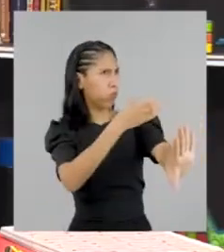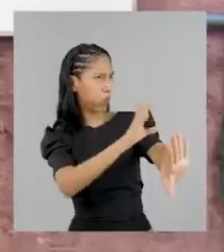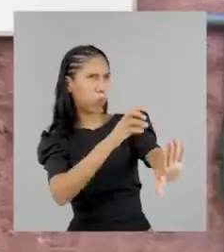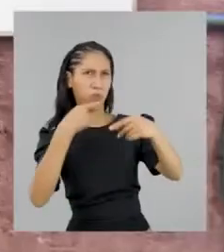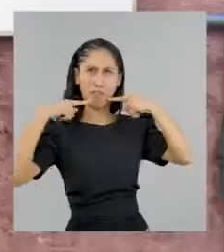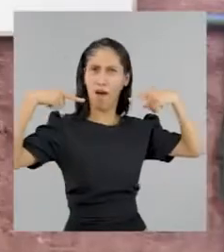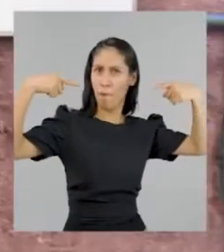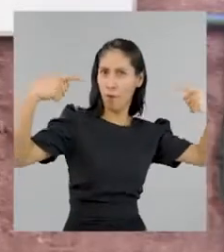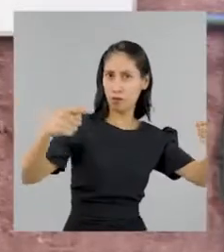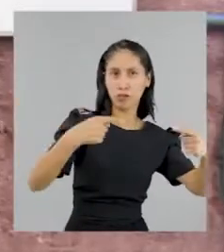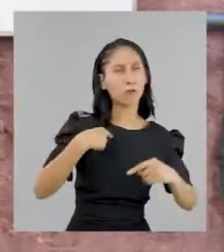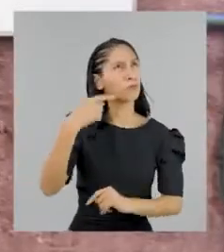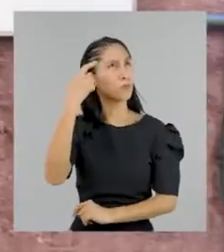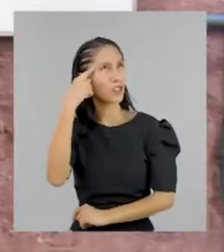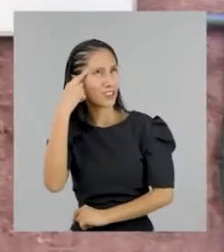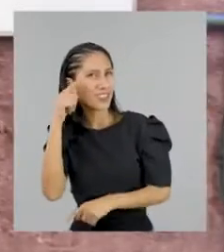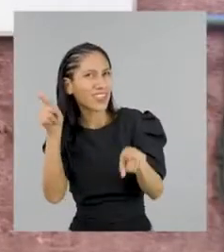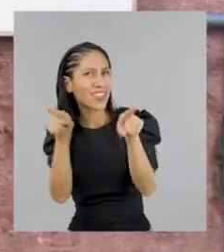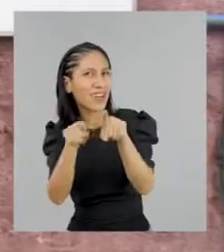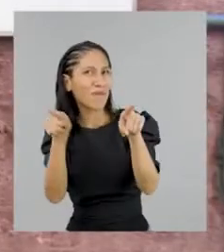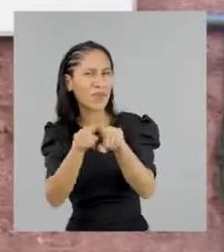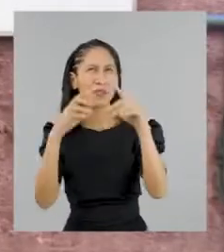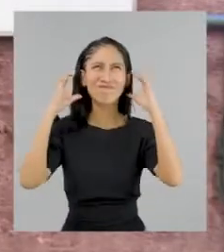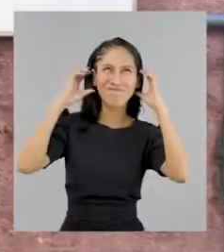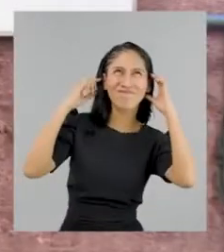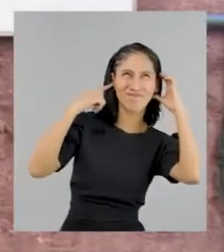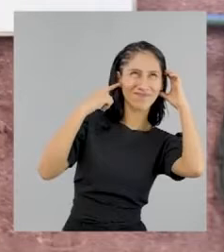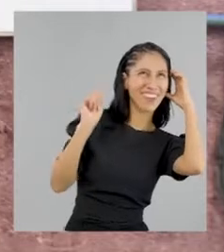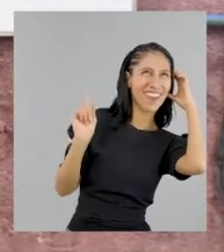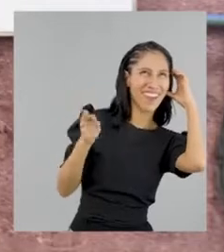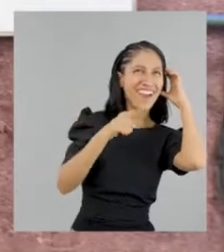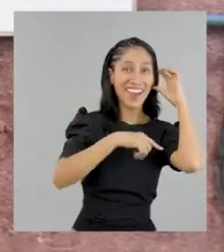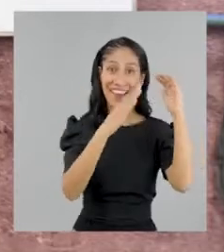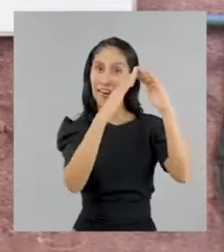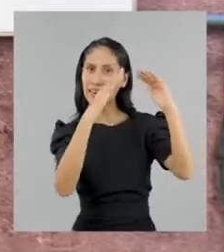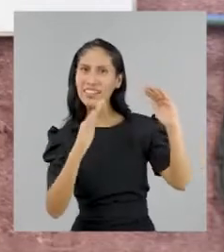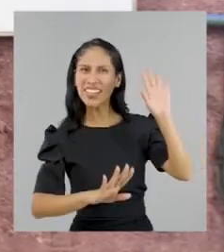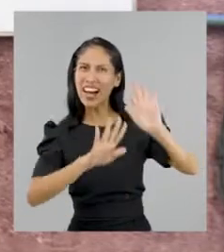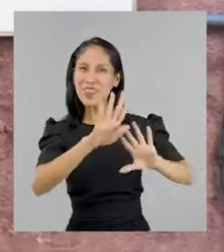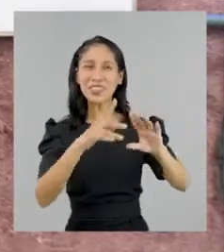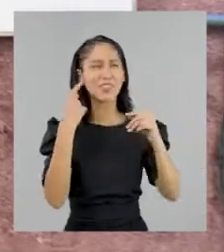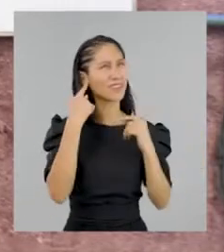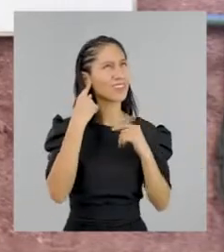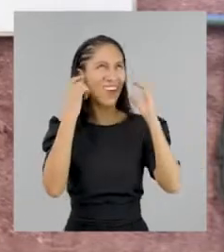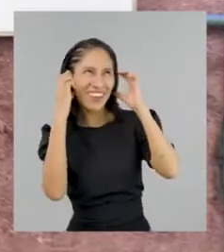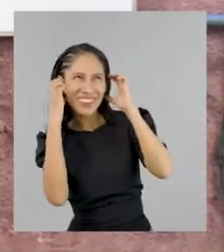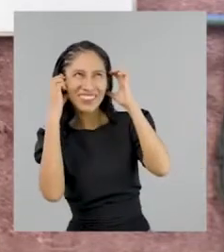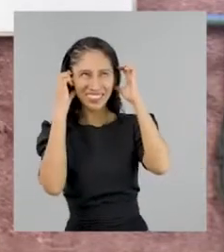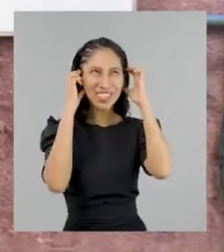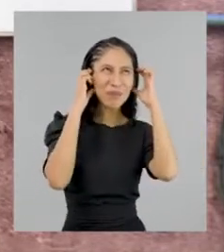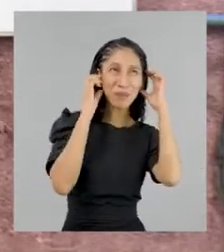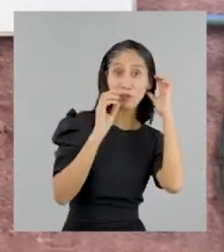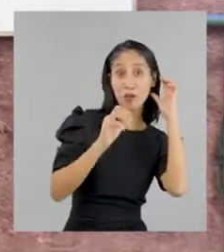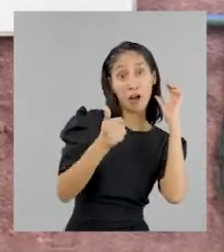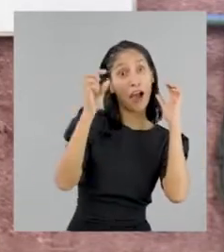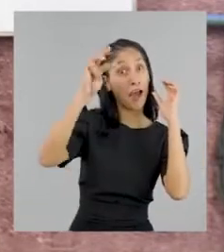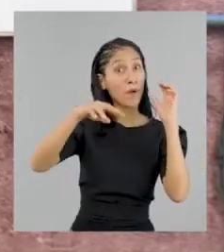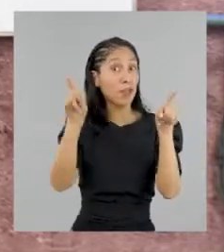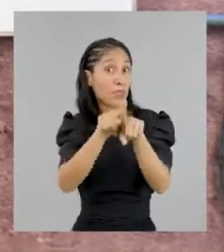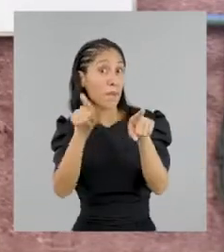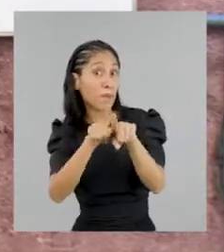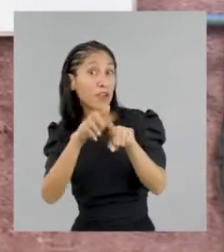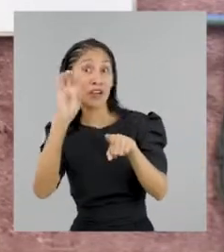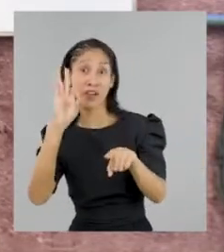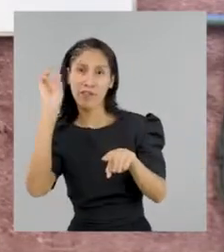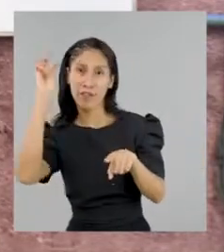conocida. Creo que yo también la he sintonizado. En casa, a veces escuchamos la radio en AM y otras en